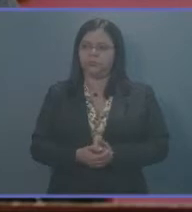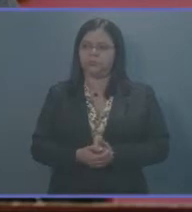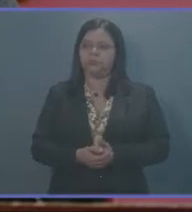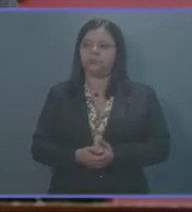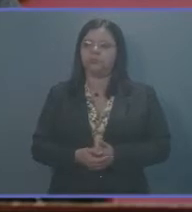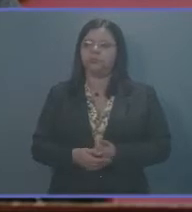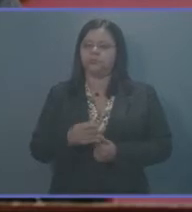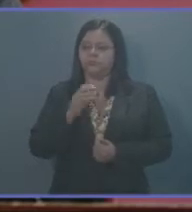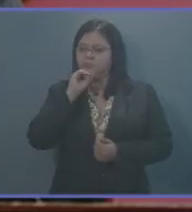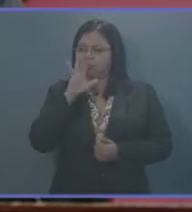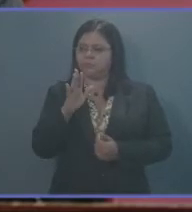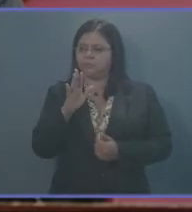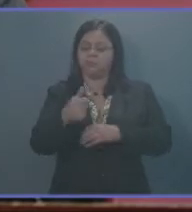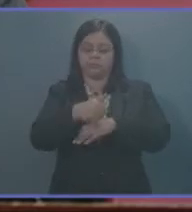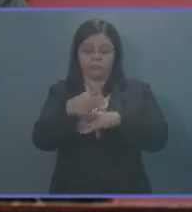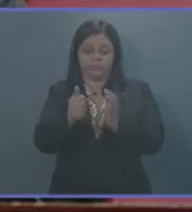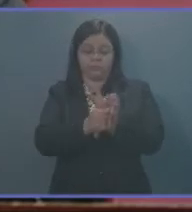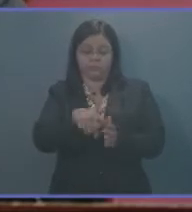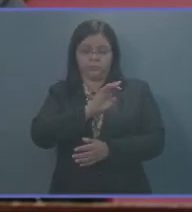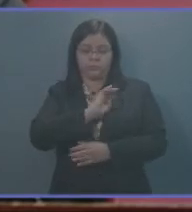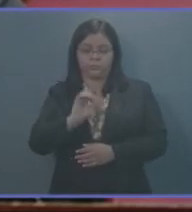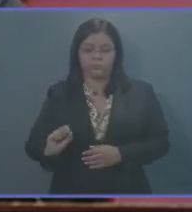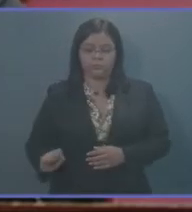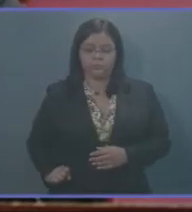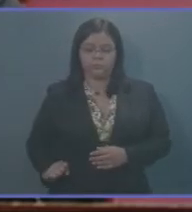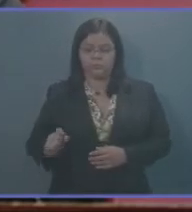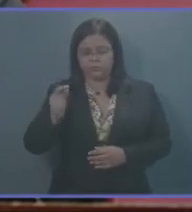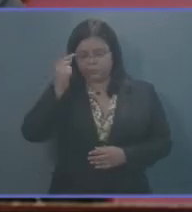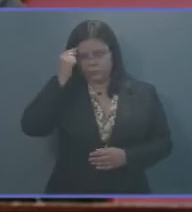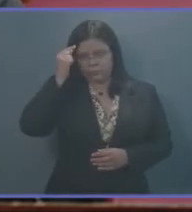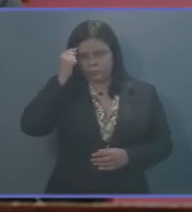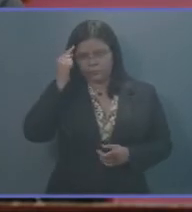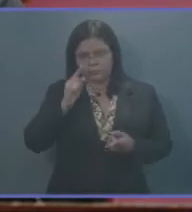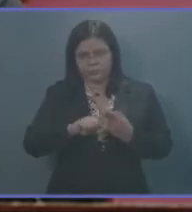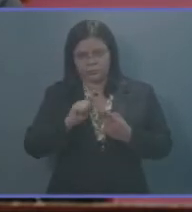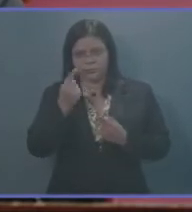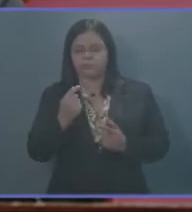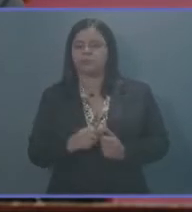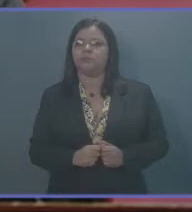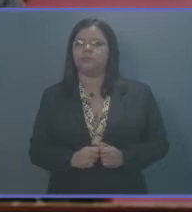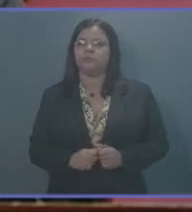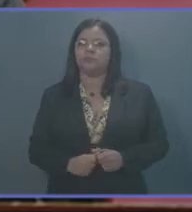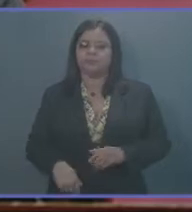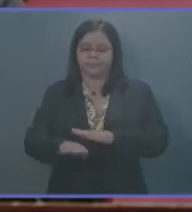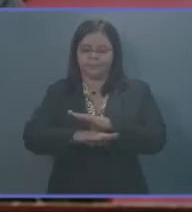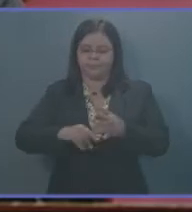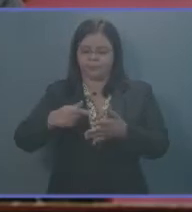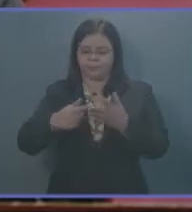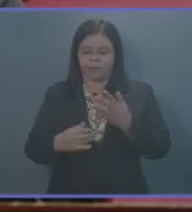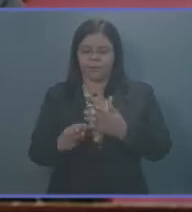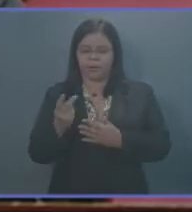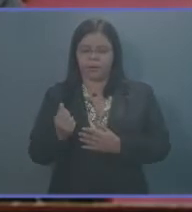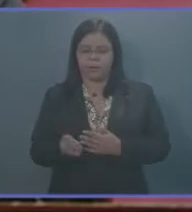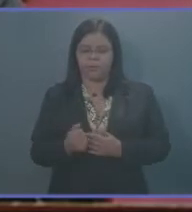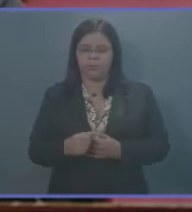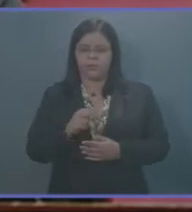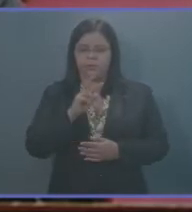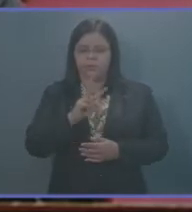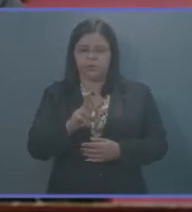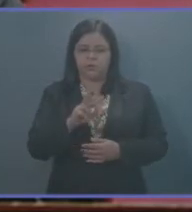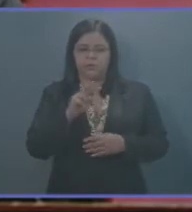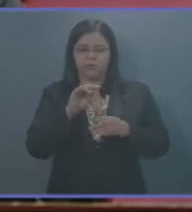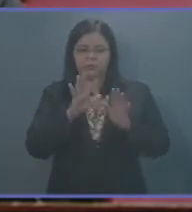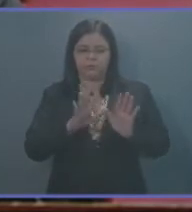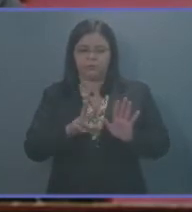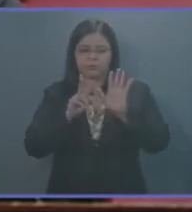Decreto número: la Asamblea Legislativa de la República de El Salvador, considerando Romanos 1, que mediante decreto legislativo número